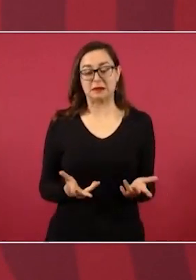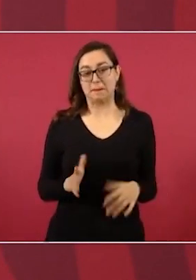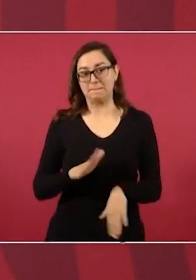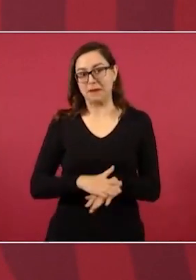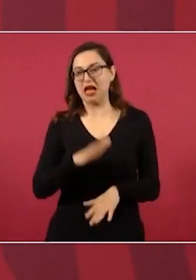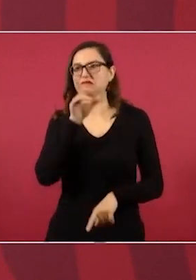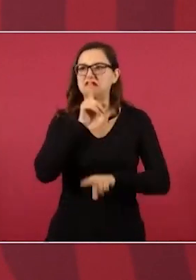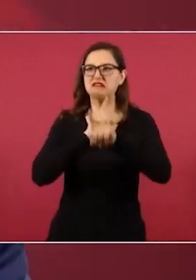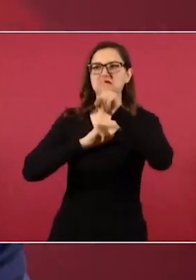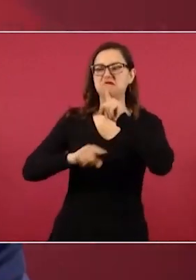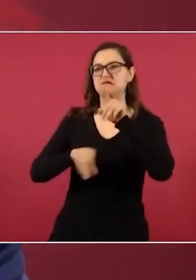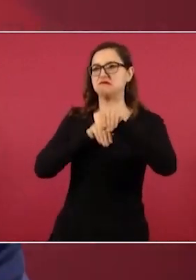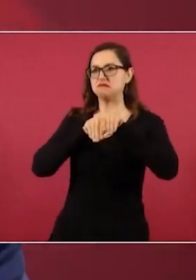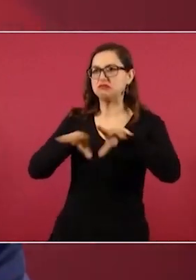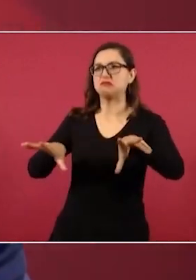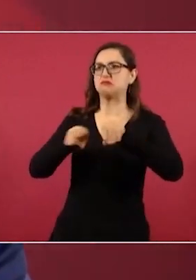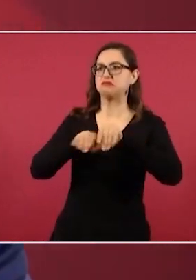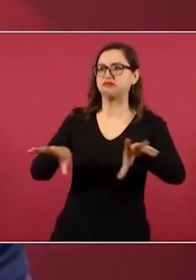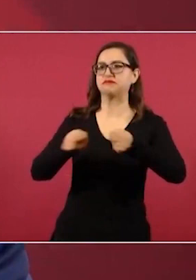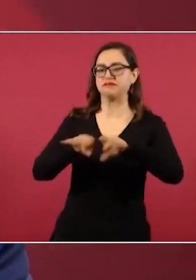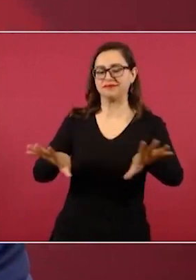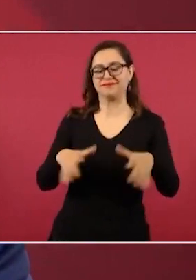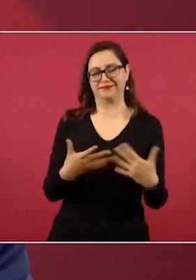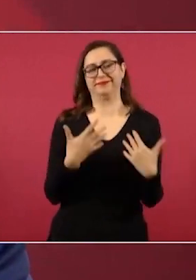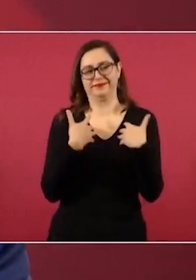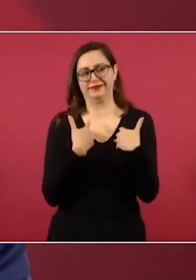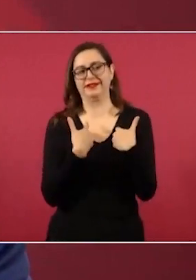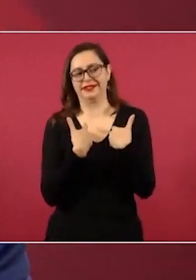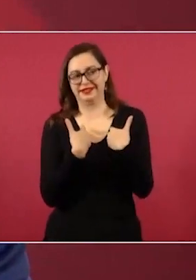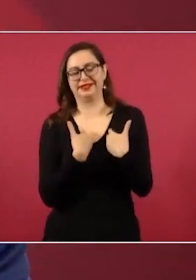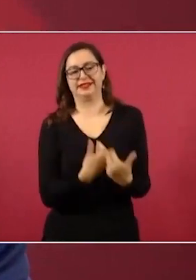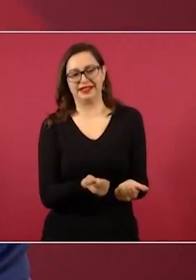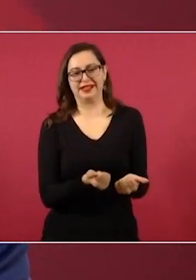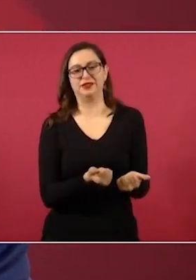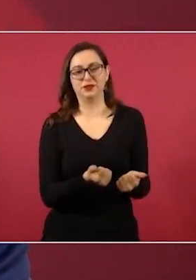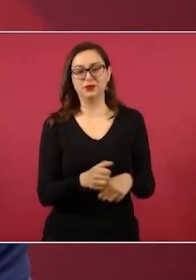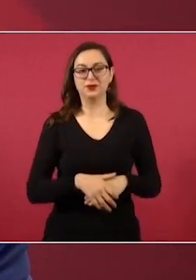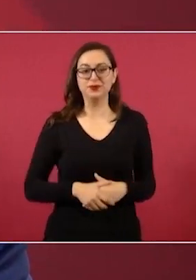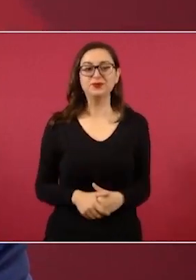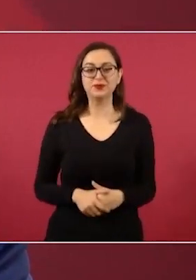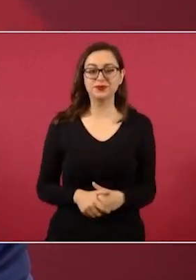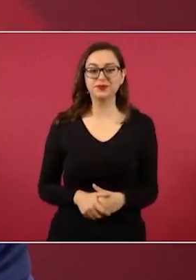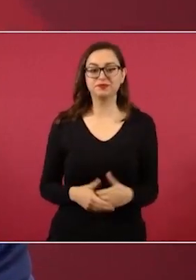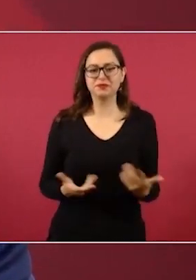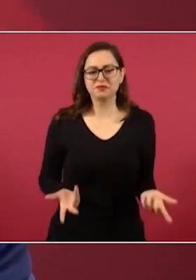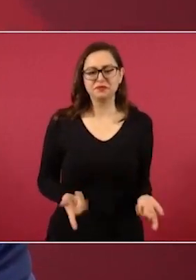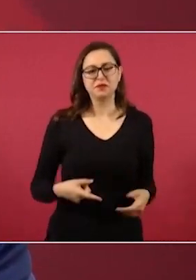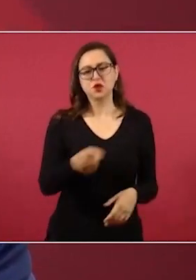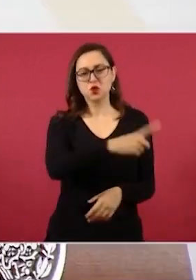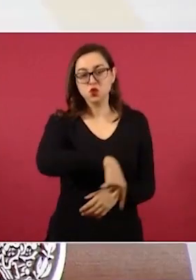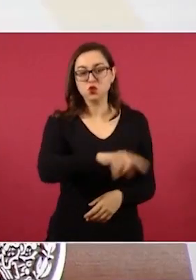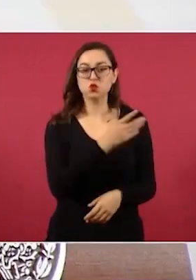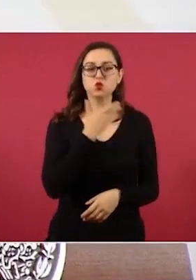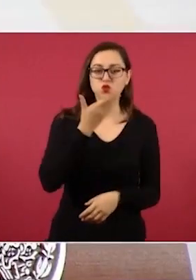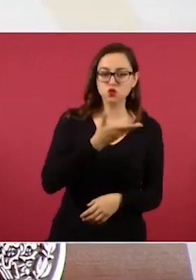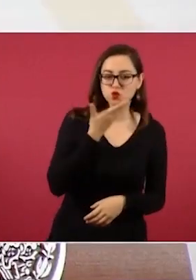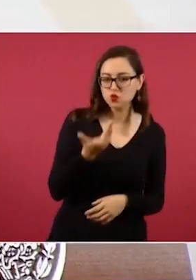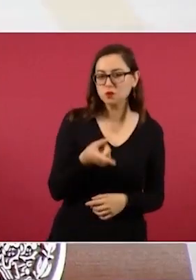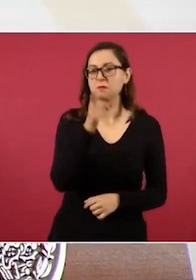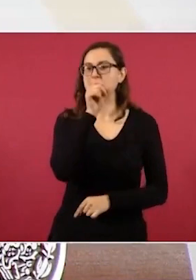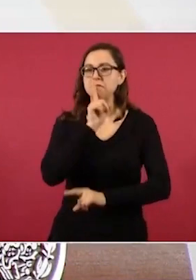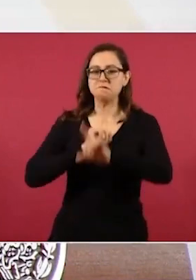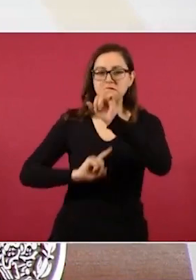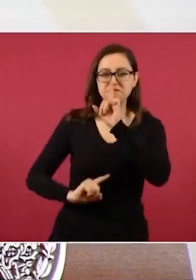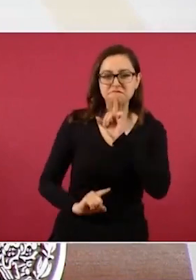Soltar esa frase de que está preparando un golpe de Estado técnico no son solamente palabras.